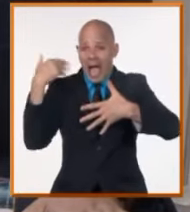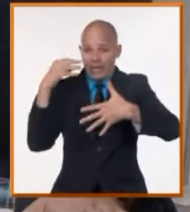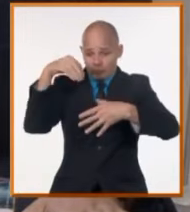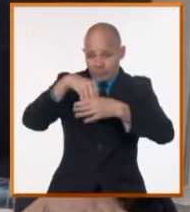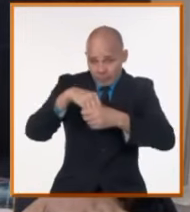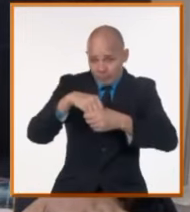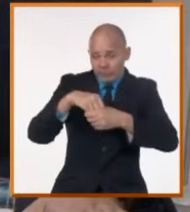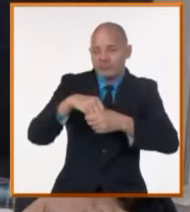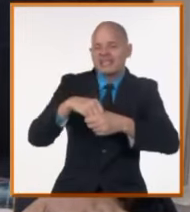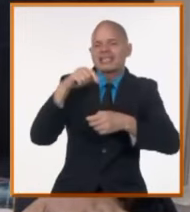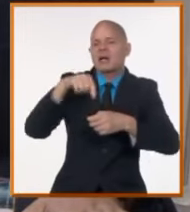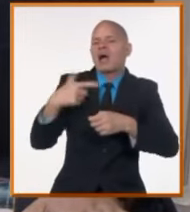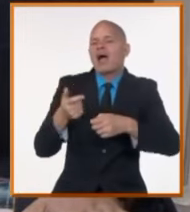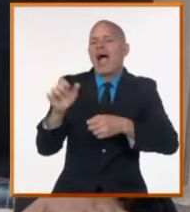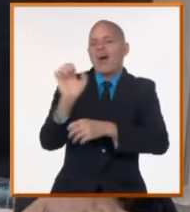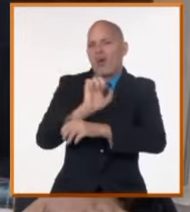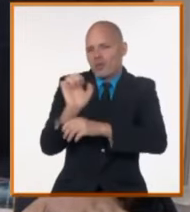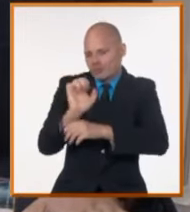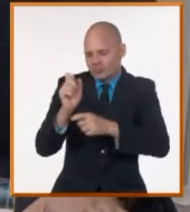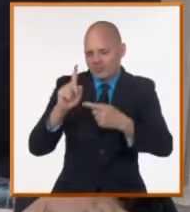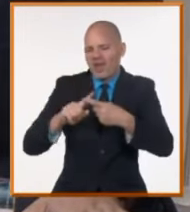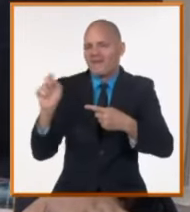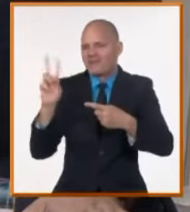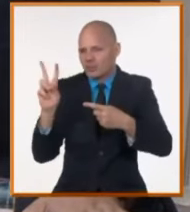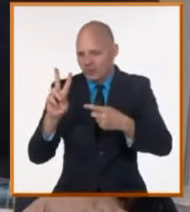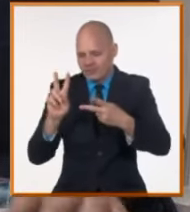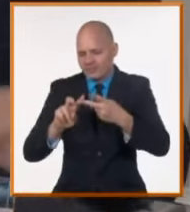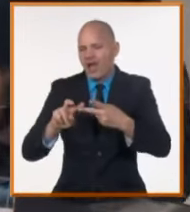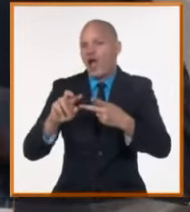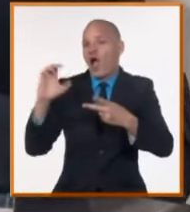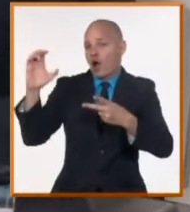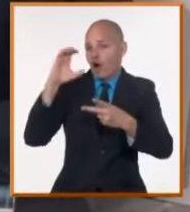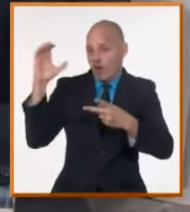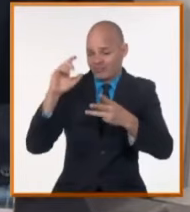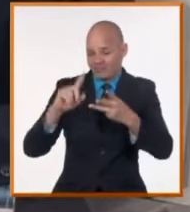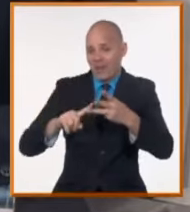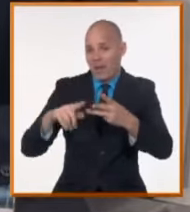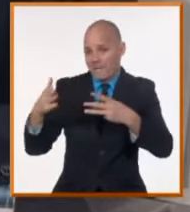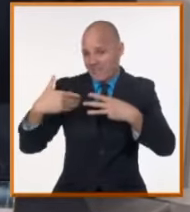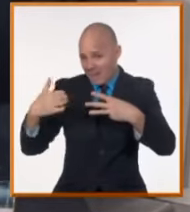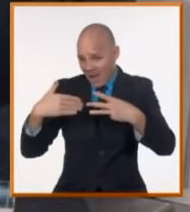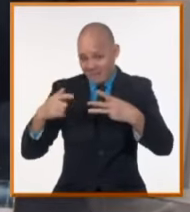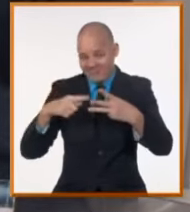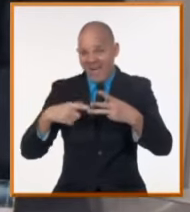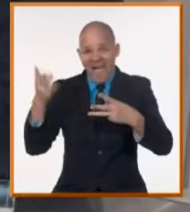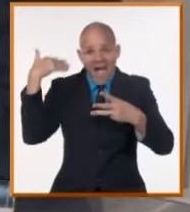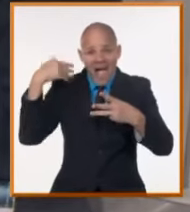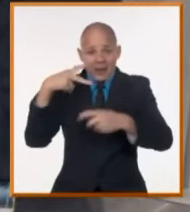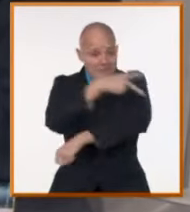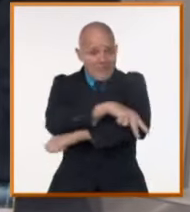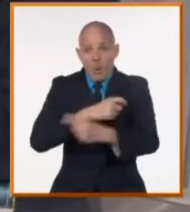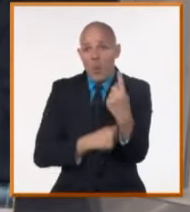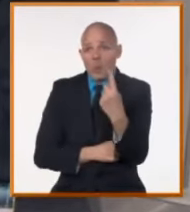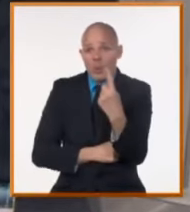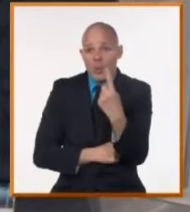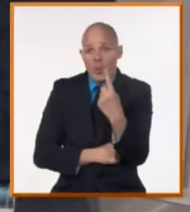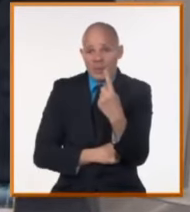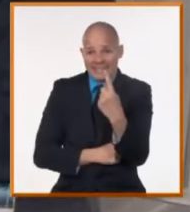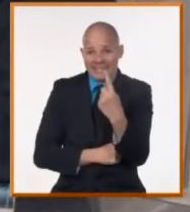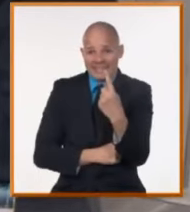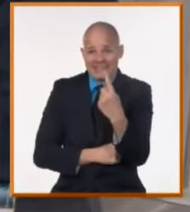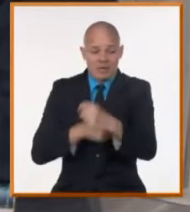Colombia, Ecuador, Venezuela, y después se le incorporó Panamá. Eso era un coloso, y fue, digamos, la materialización